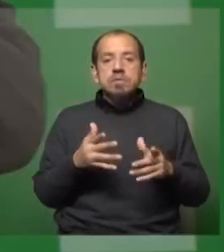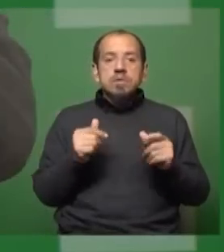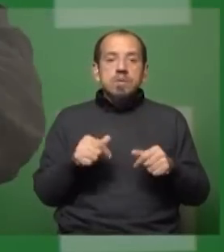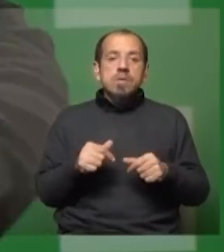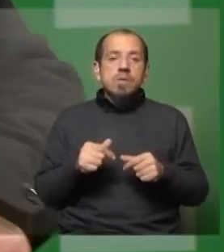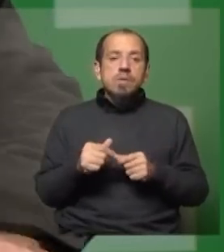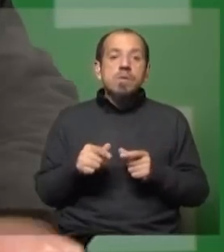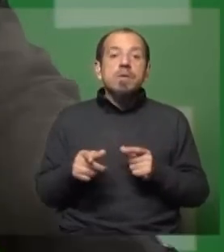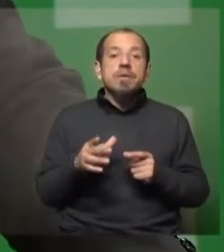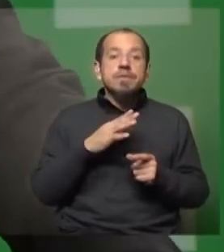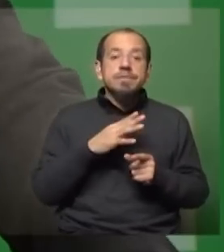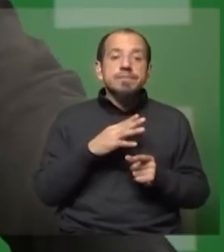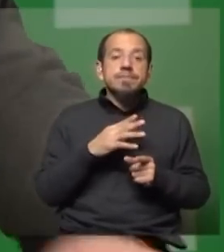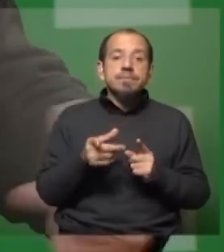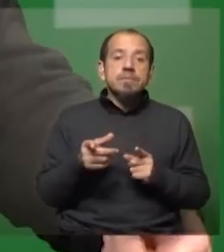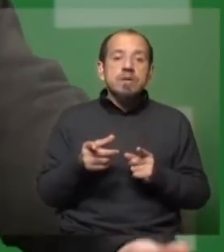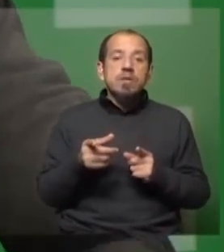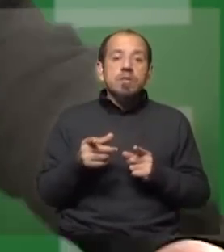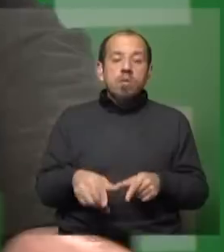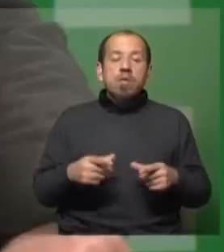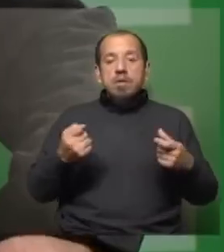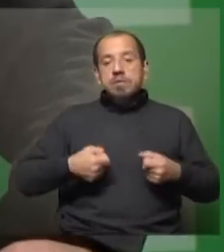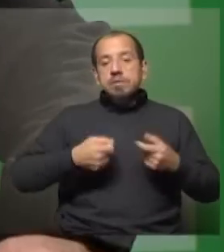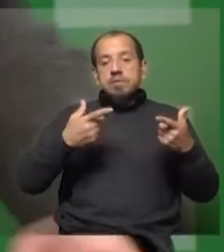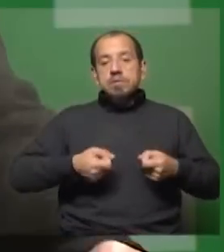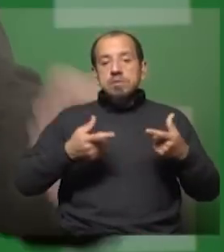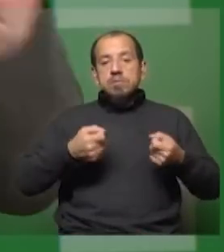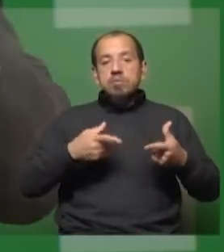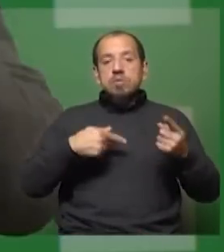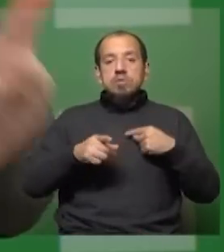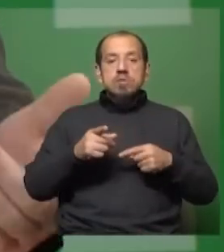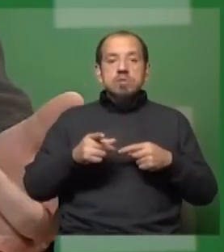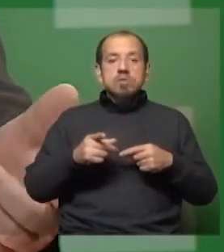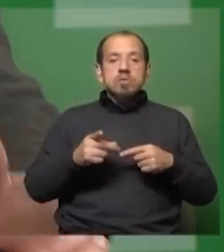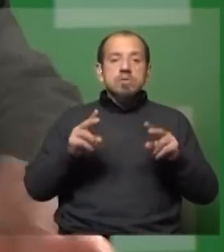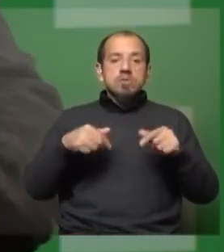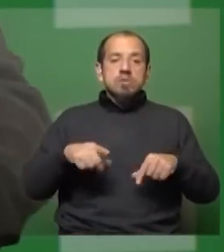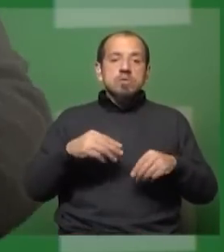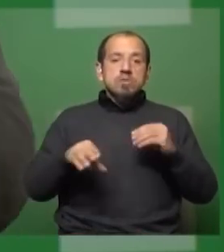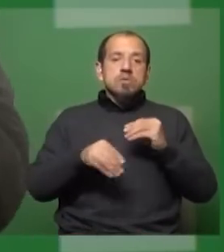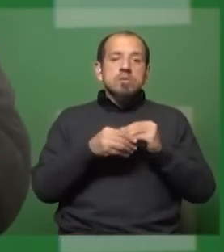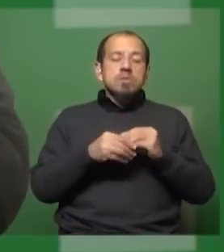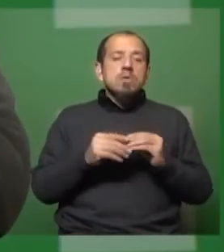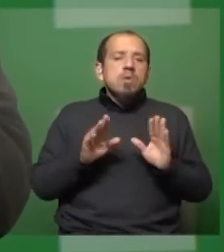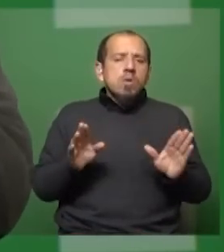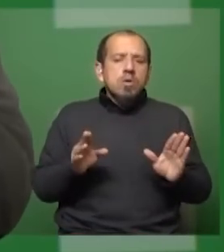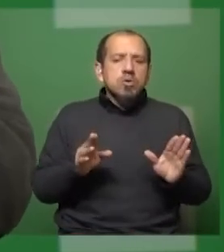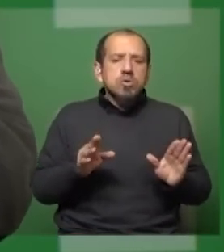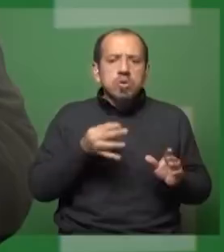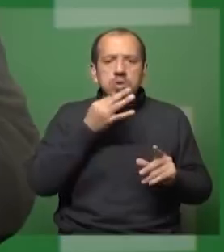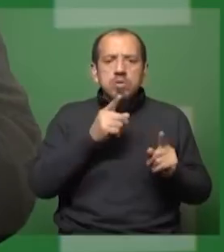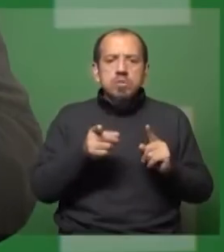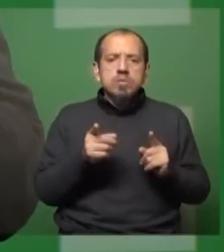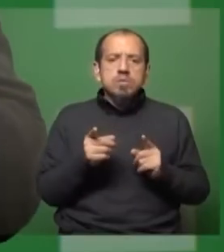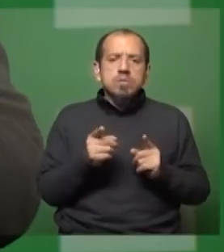como decía Daniel tenemos casi la mitad de las exportaciones en la región y con componentes de valor agregado yo no estoy diciendo con esto que no